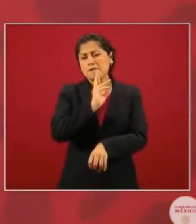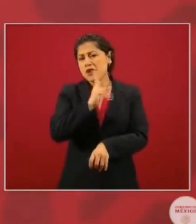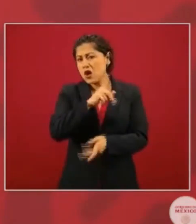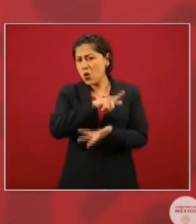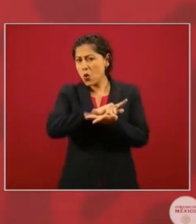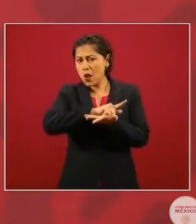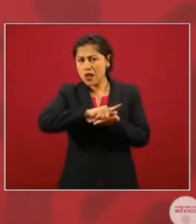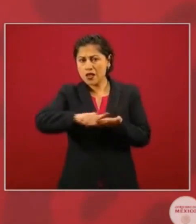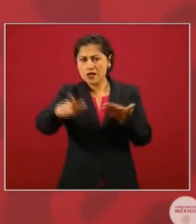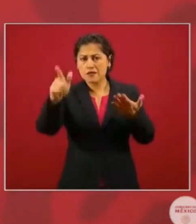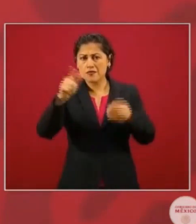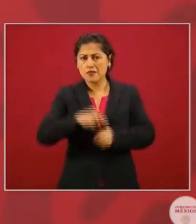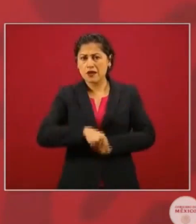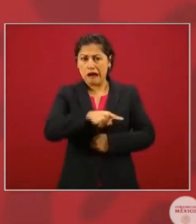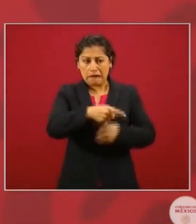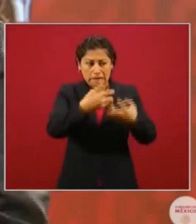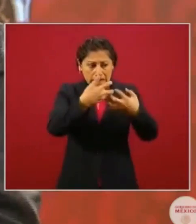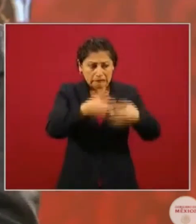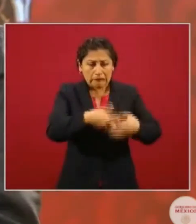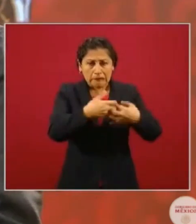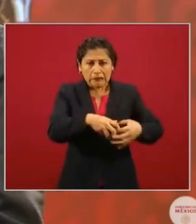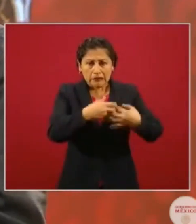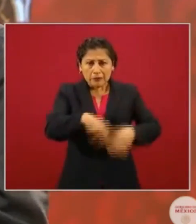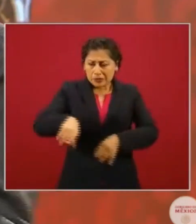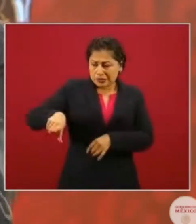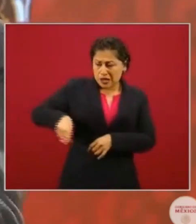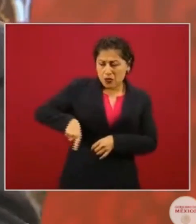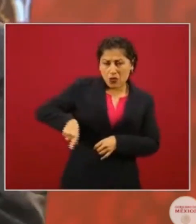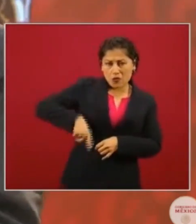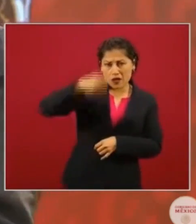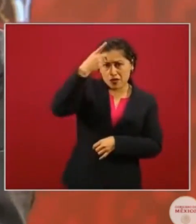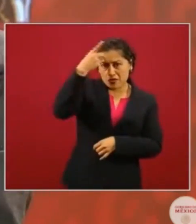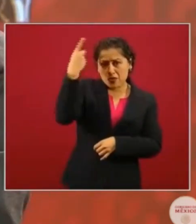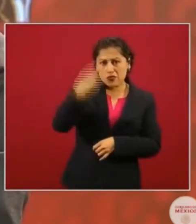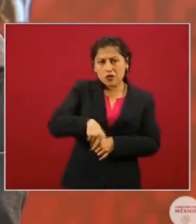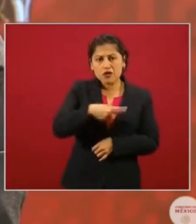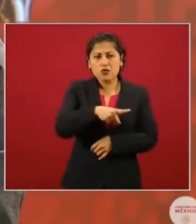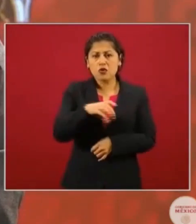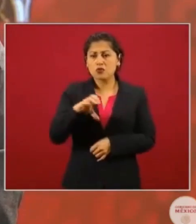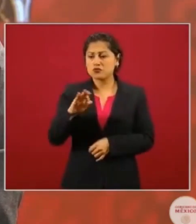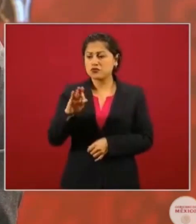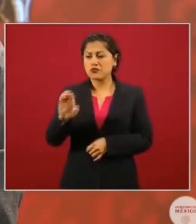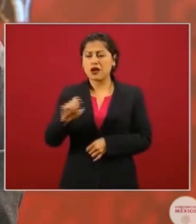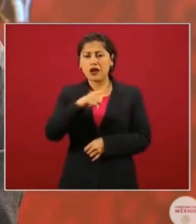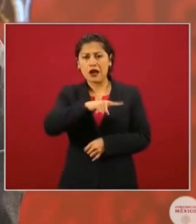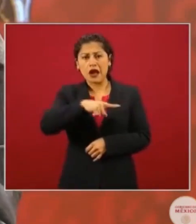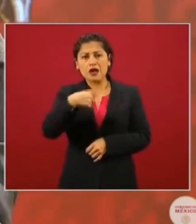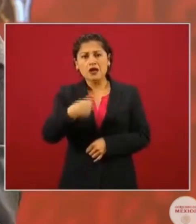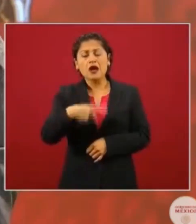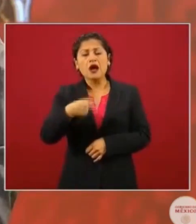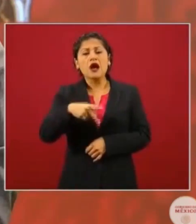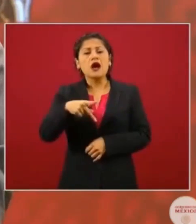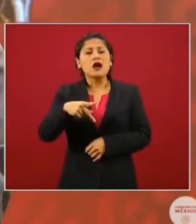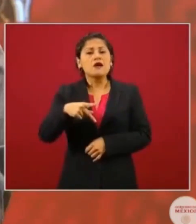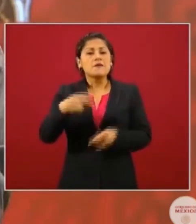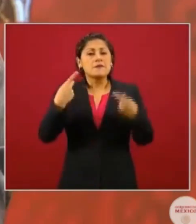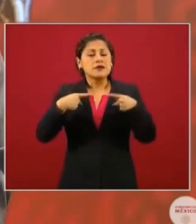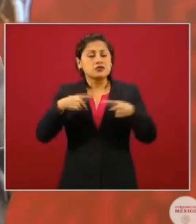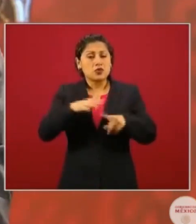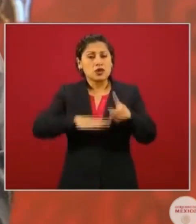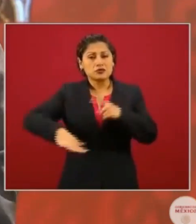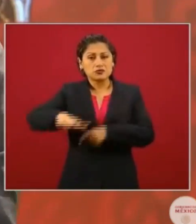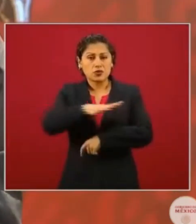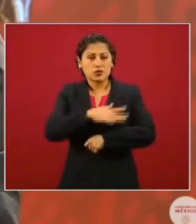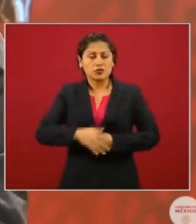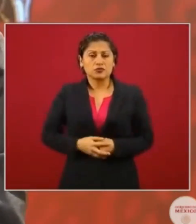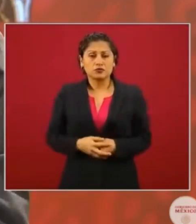es una empresa pública, es de todos los mexicanos, la Comisión Federal, y tenemos que cumplir el compromiso